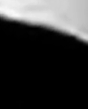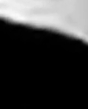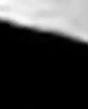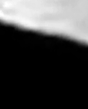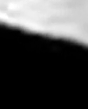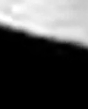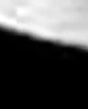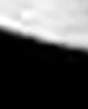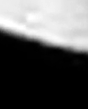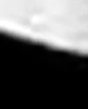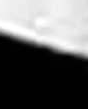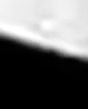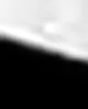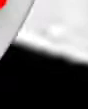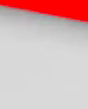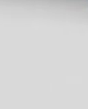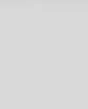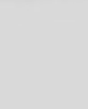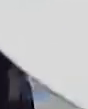Klein.